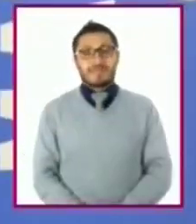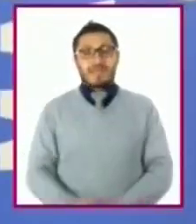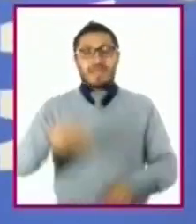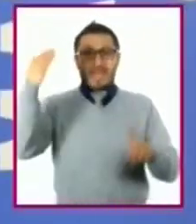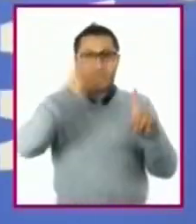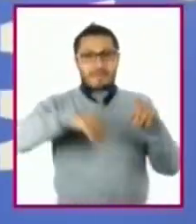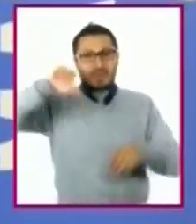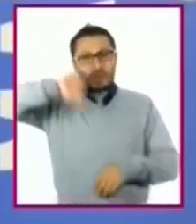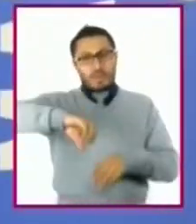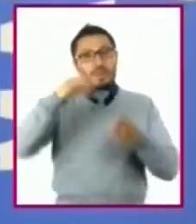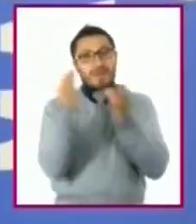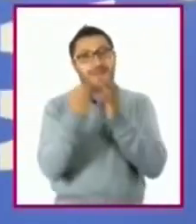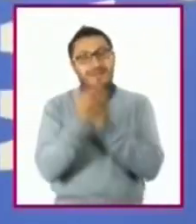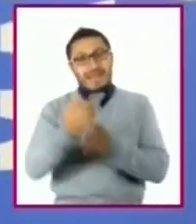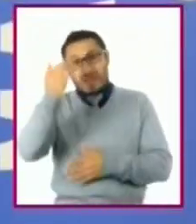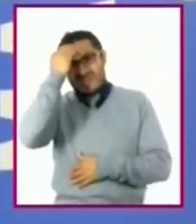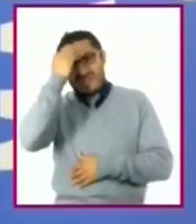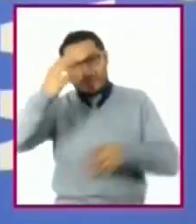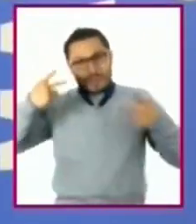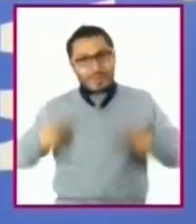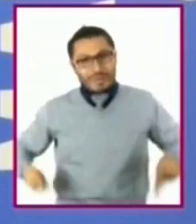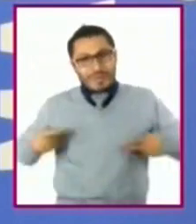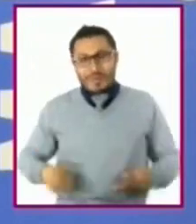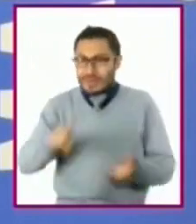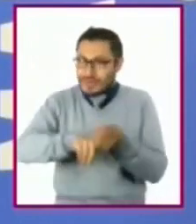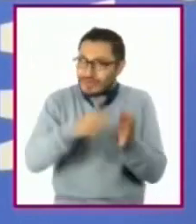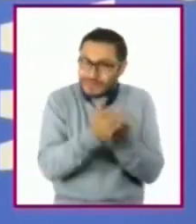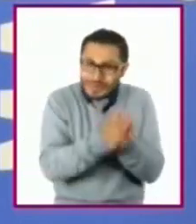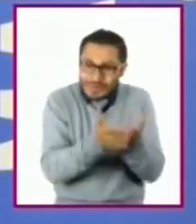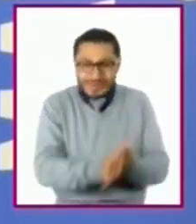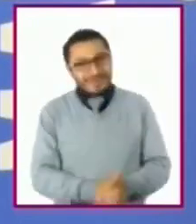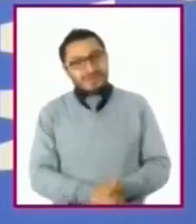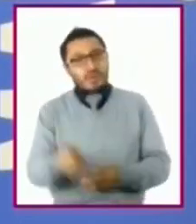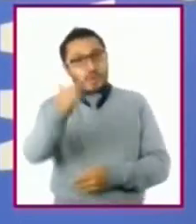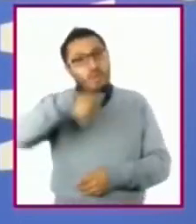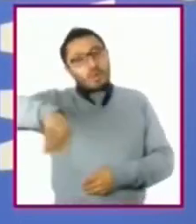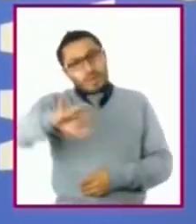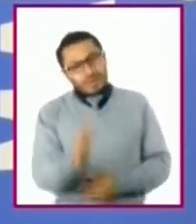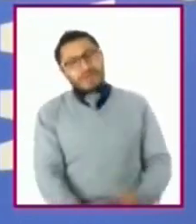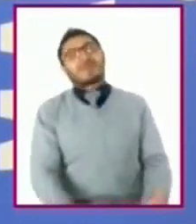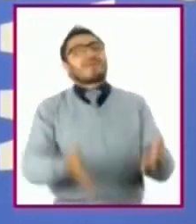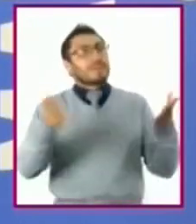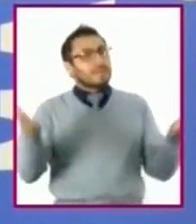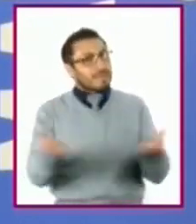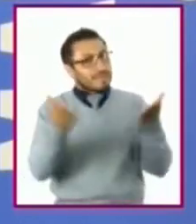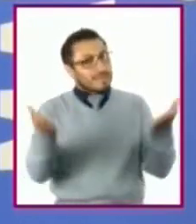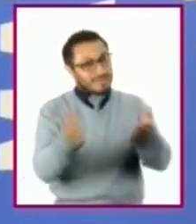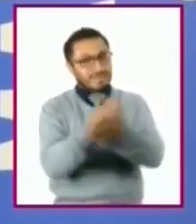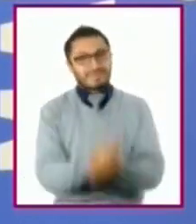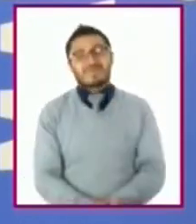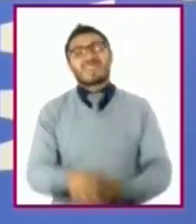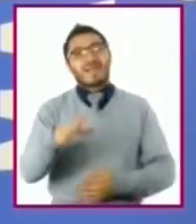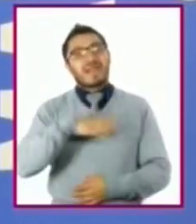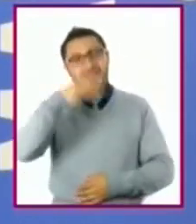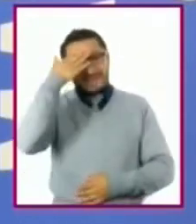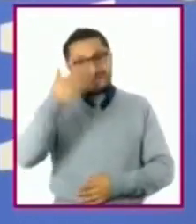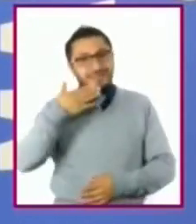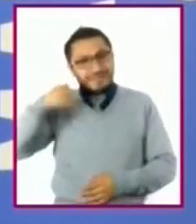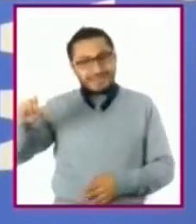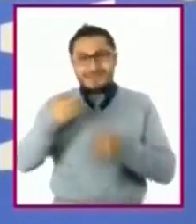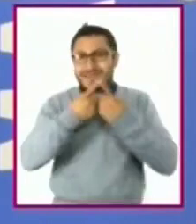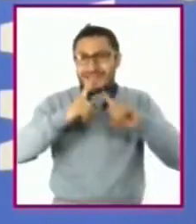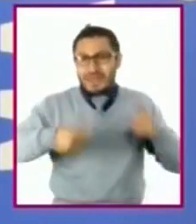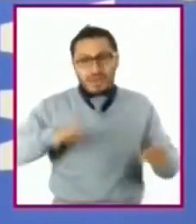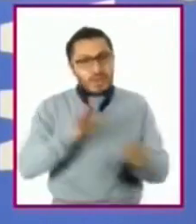esta sesión, Conociendo a los personajes, es que ustedes se aproximen a contar con la habilidad de describir las perspectivas de los